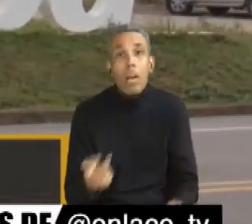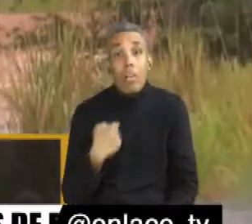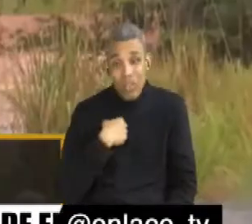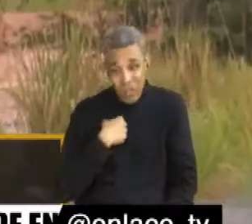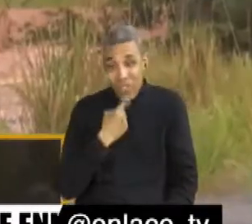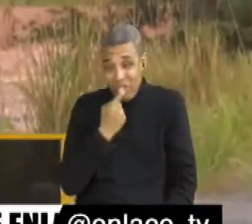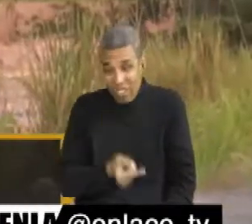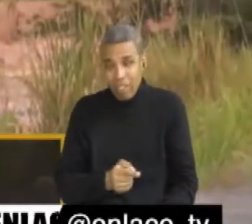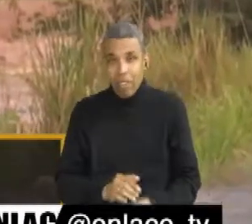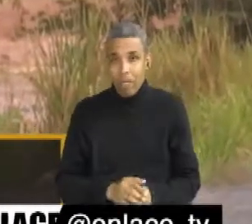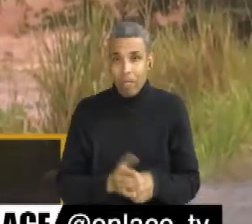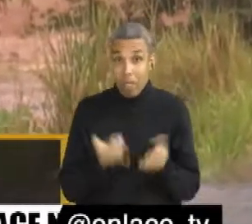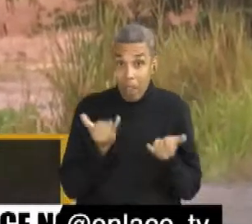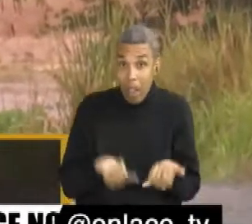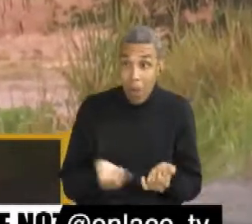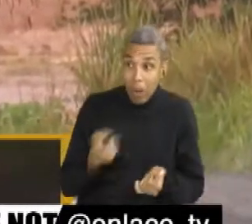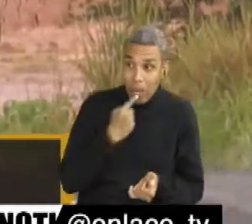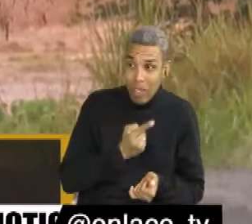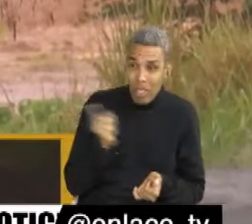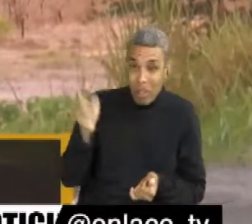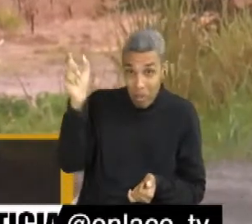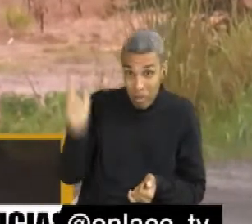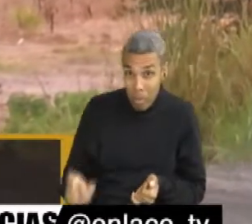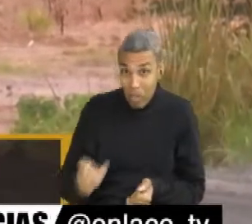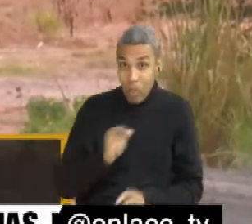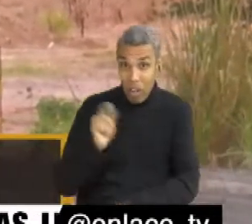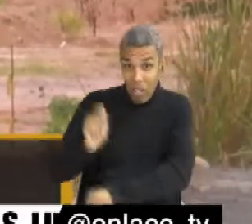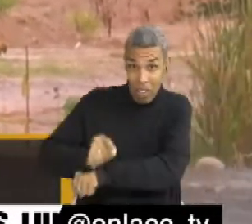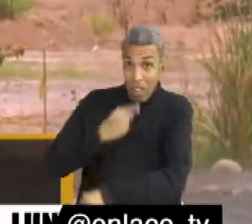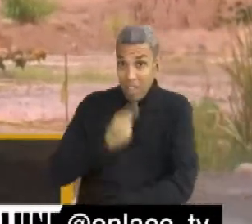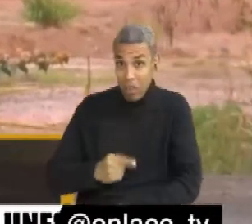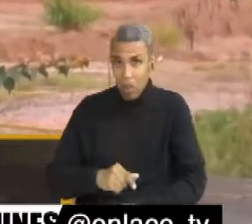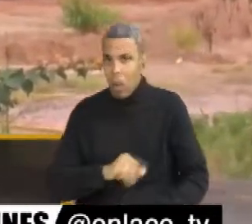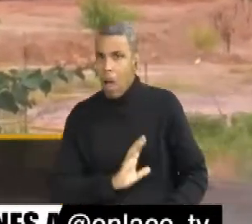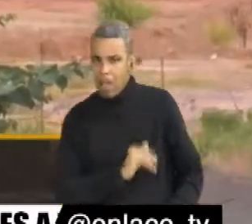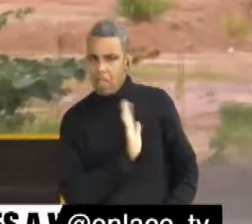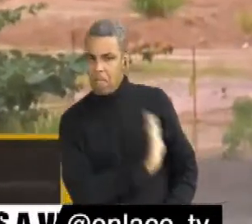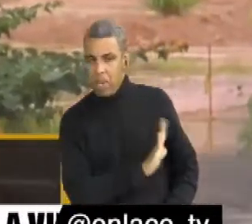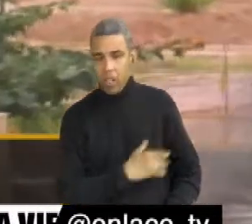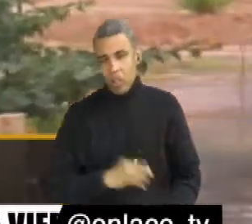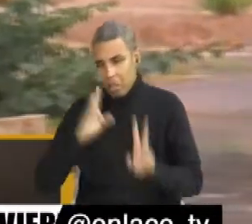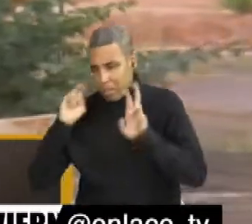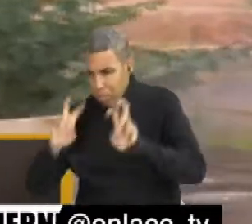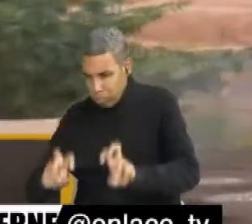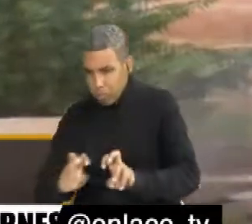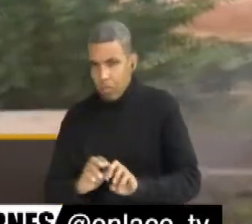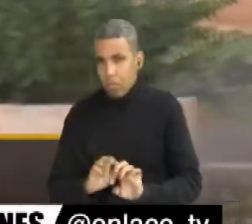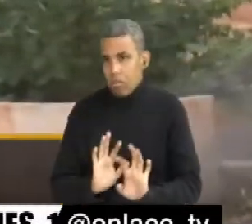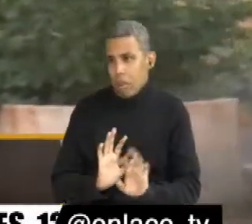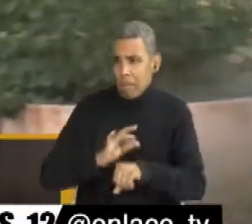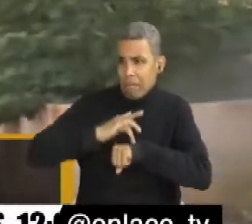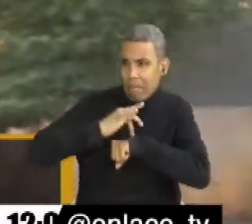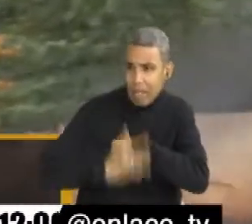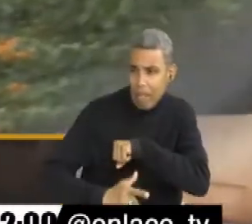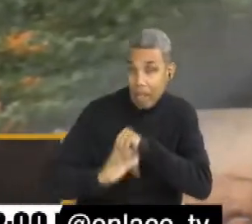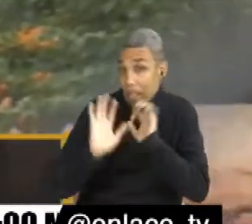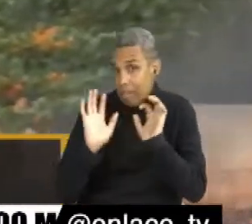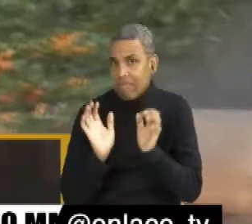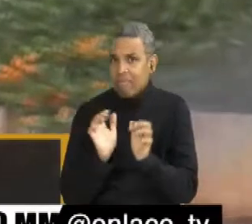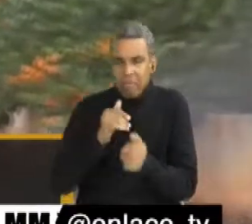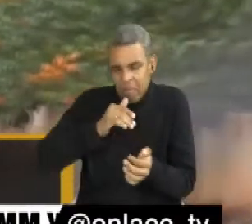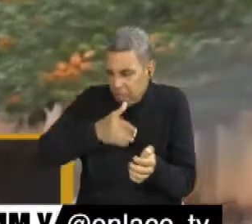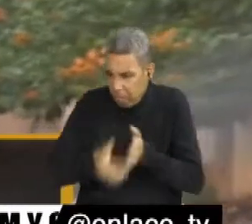rato eso se debió haber hecho, pero bueno, nunca es tarde celebrar la decisión del señor